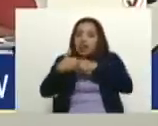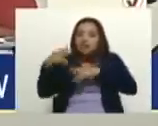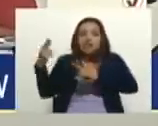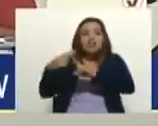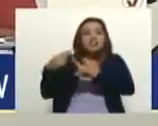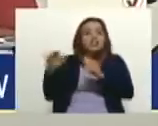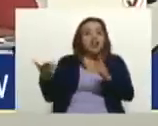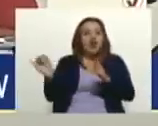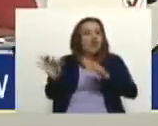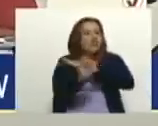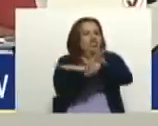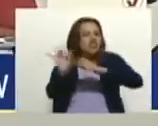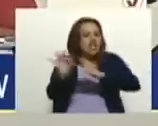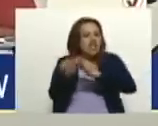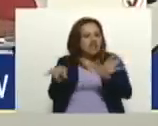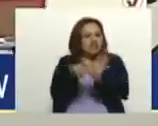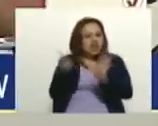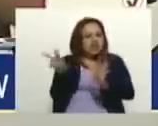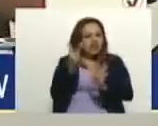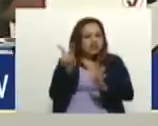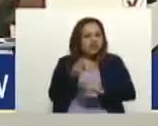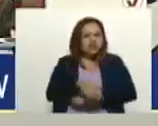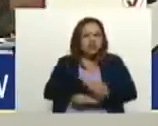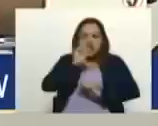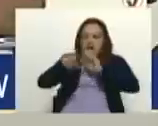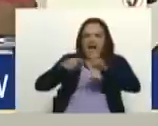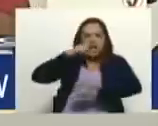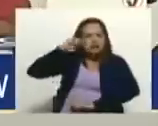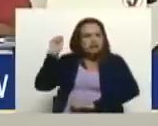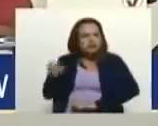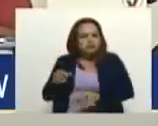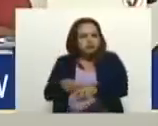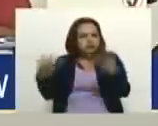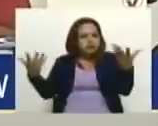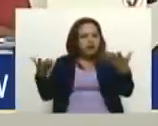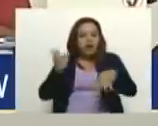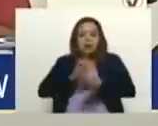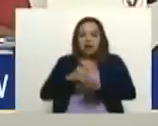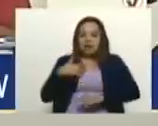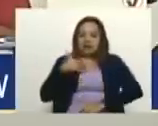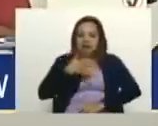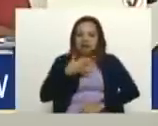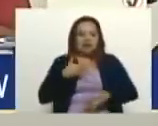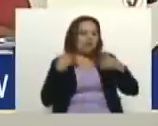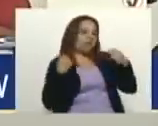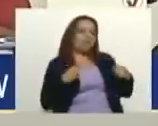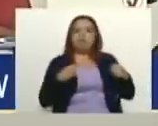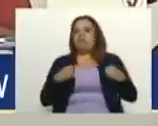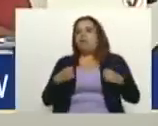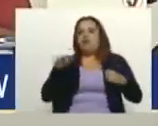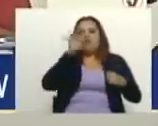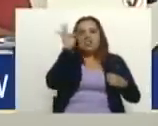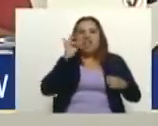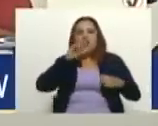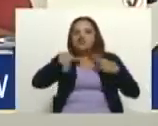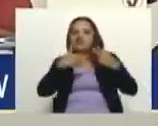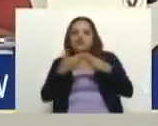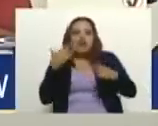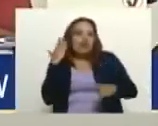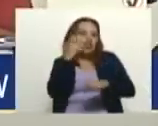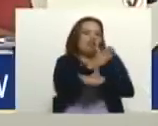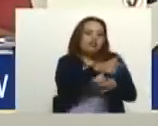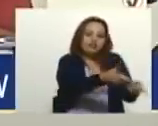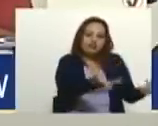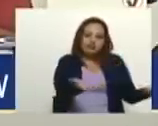o en la frontera, pues, lanzando granadas, porque se sienten guapos. El fiscal nunca los va a acusar a ellos,